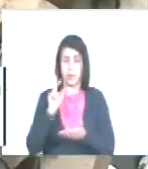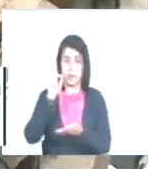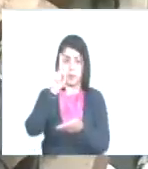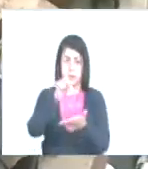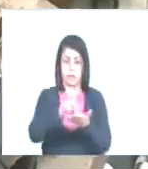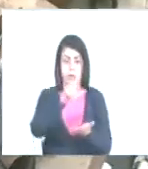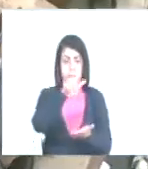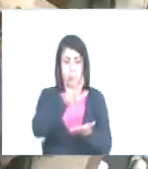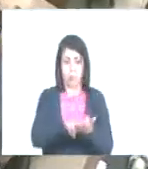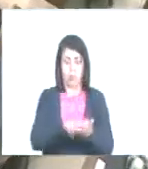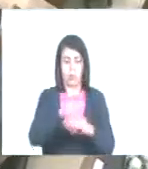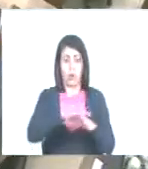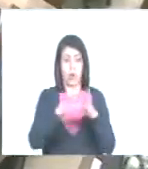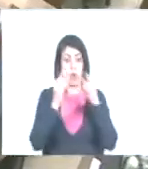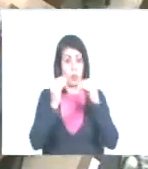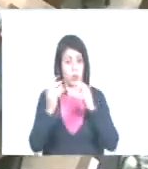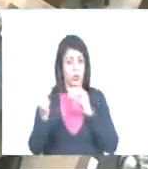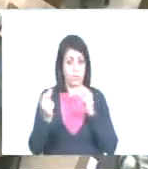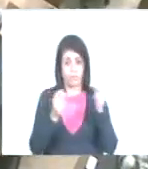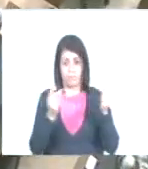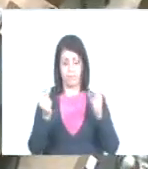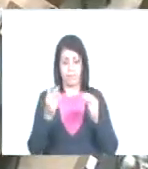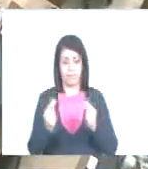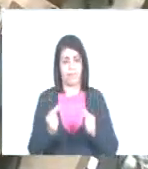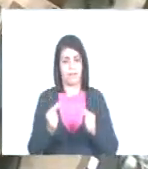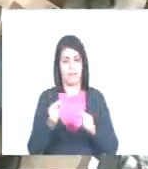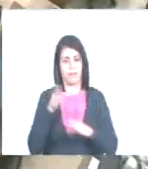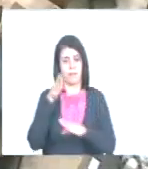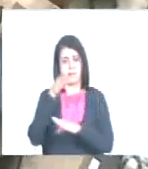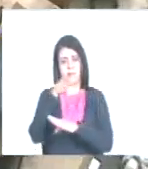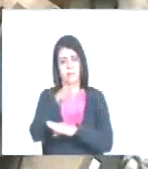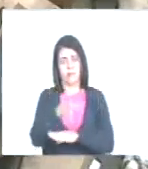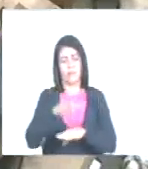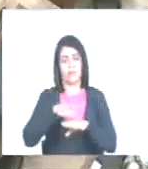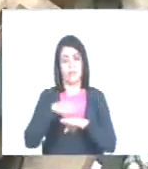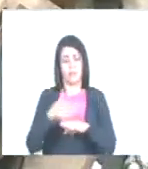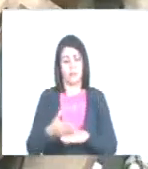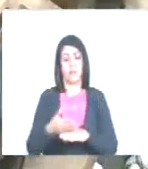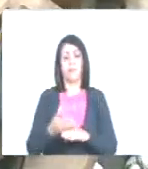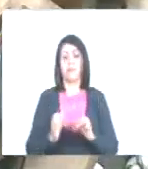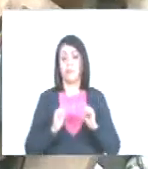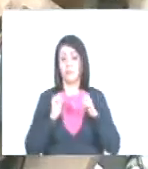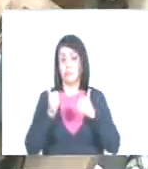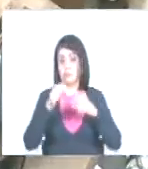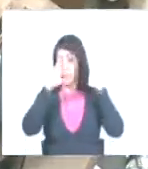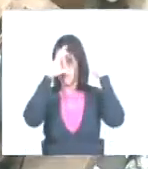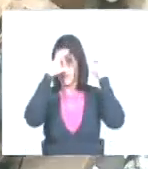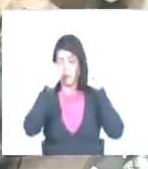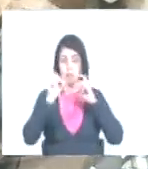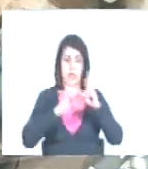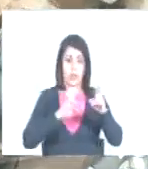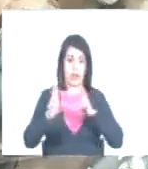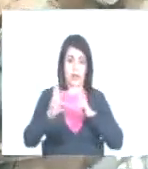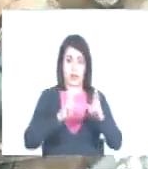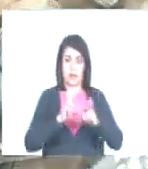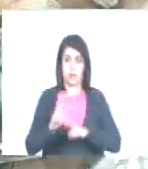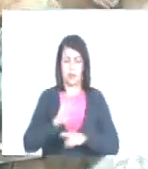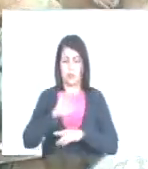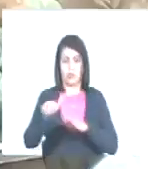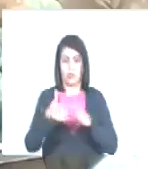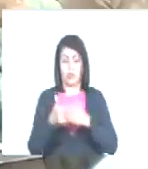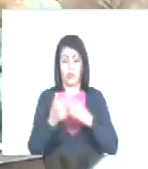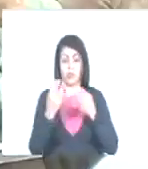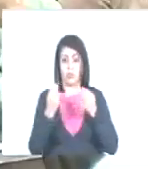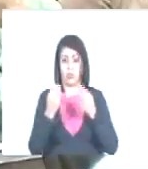ser aprobado acá, con mucho dinamismo y se va a enmarcar en un relanzamiento de las relaciones diplomáticas